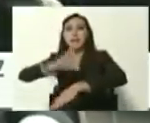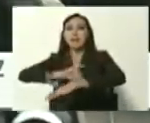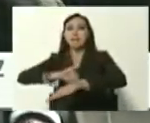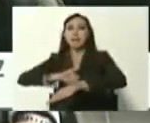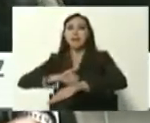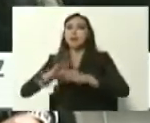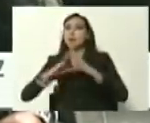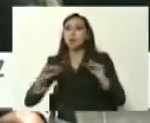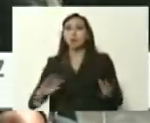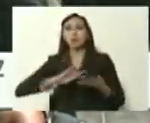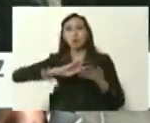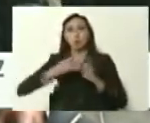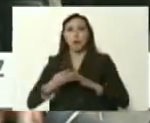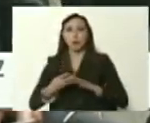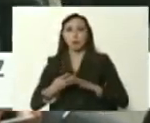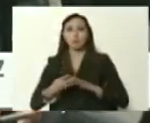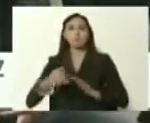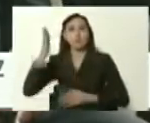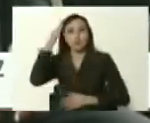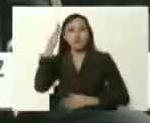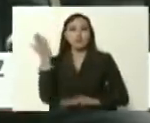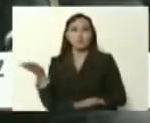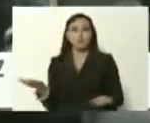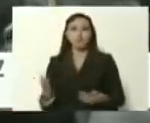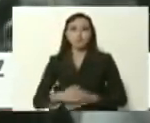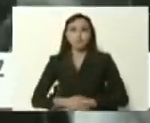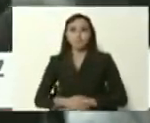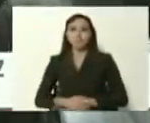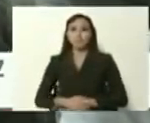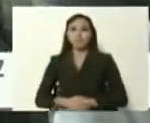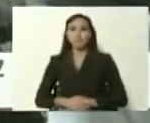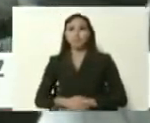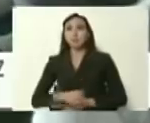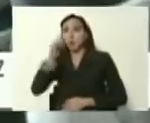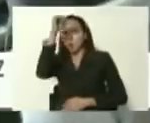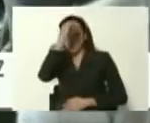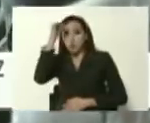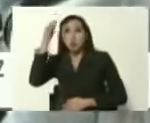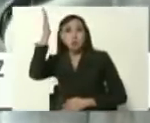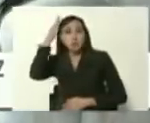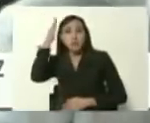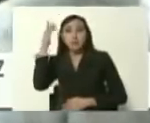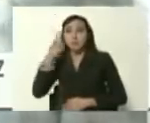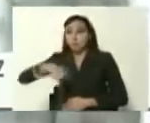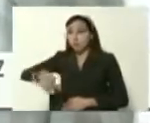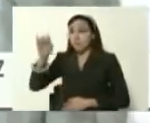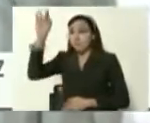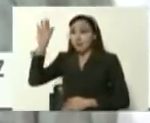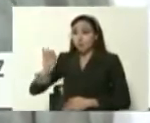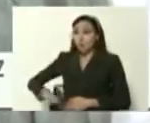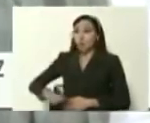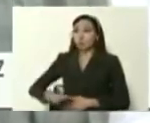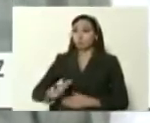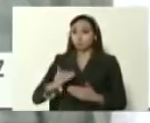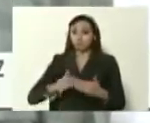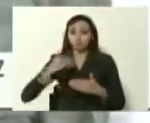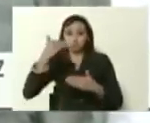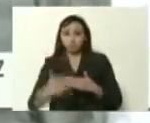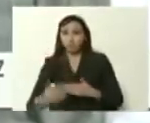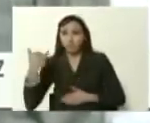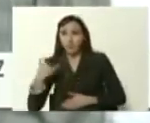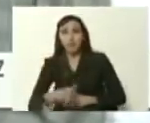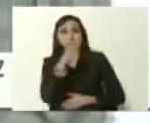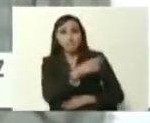todos los barrios que podamos imaginarnos, ¿no? Pero es que los domingos todos sabemos aquí, pastores, que tenemos frente a nosotros